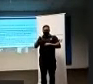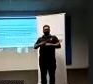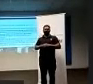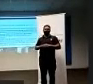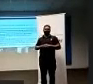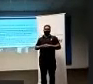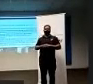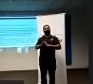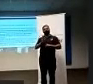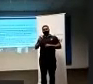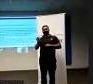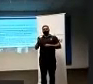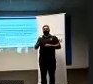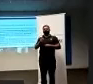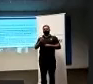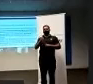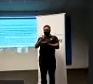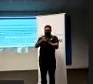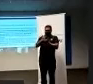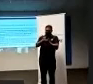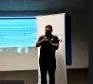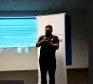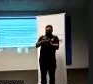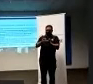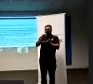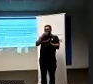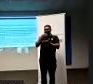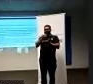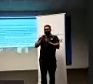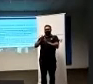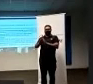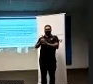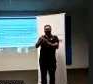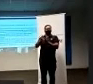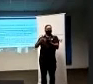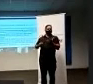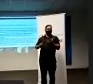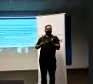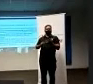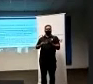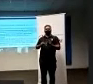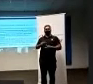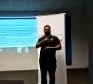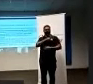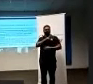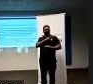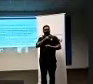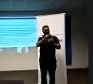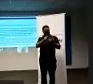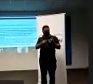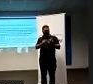terapias administradas por vía intramuscular deben recibir información sobre la posibilidad de riesgo de reacción tras recibir la vacuna.